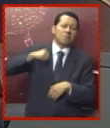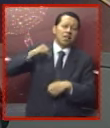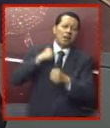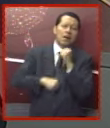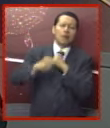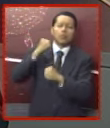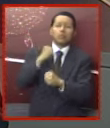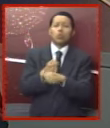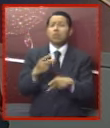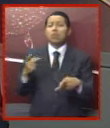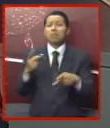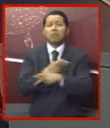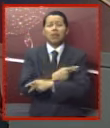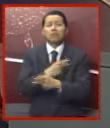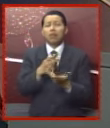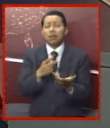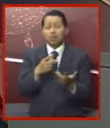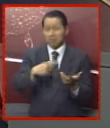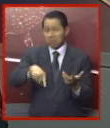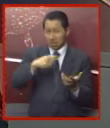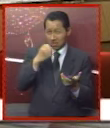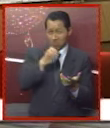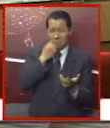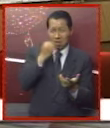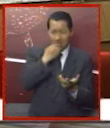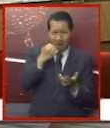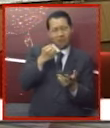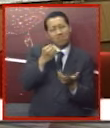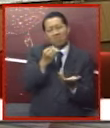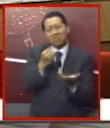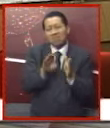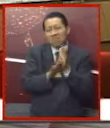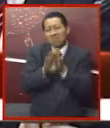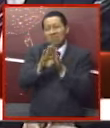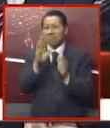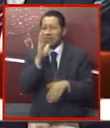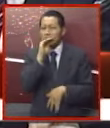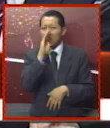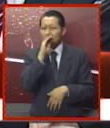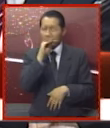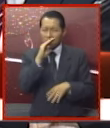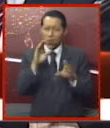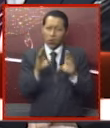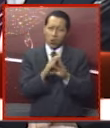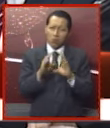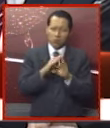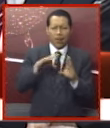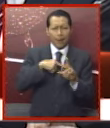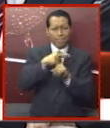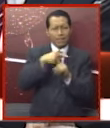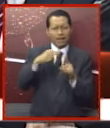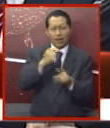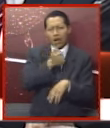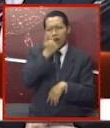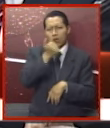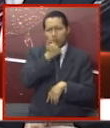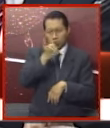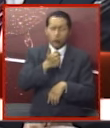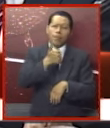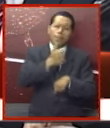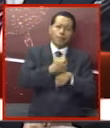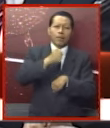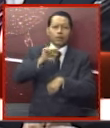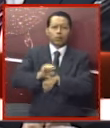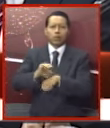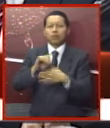dado como resultado el bajo aprovechamiento escolar, que se expresen de la mitad de los alumnos de educación básica y